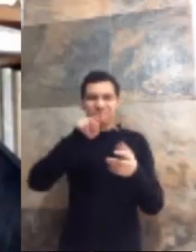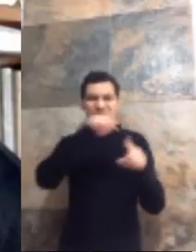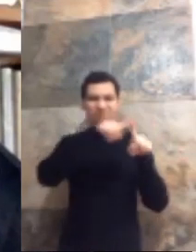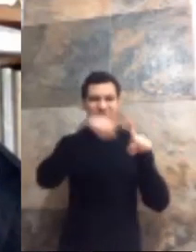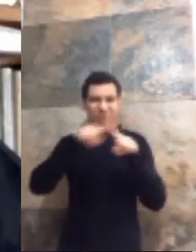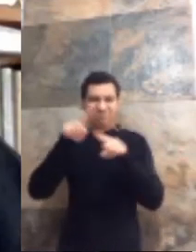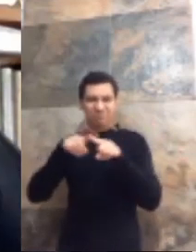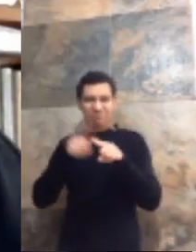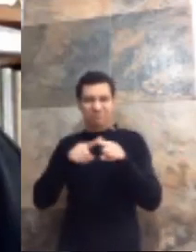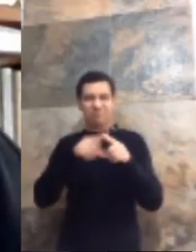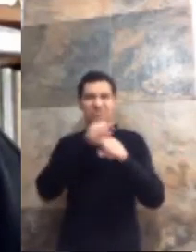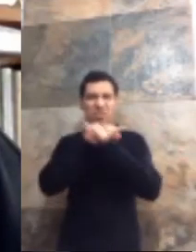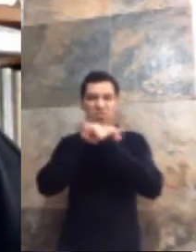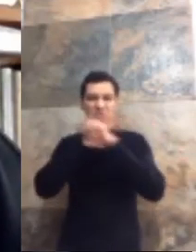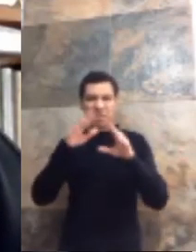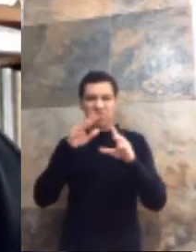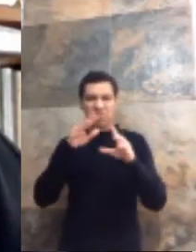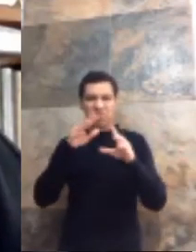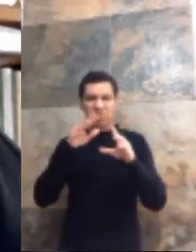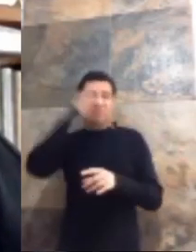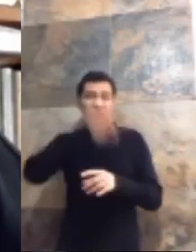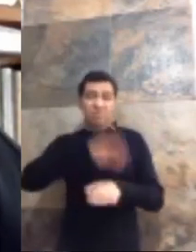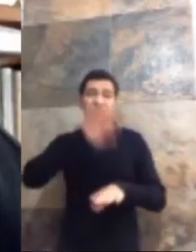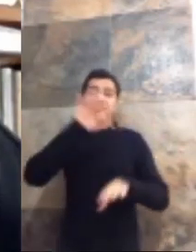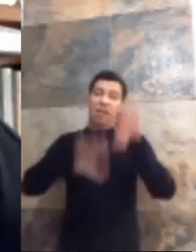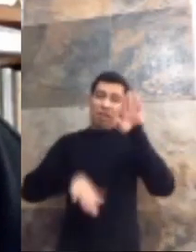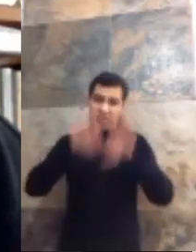pudieras dar alguna